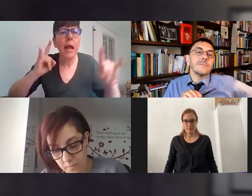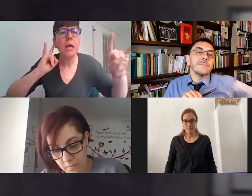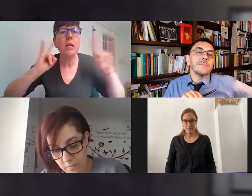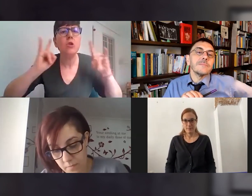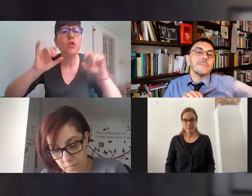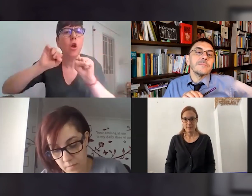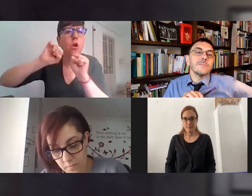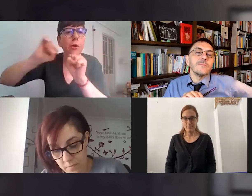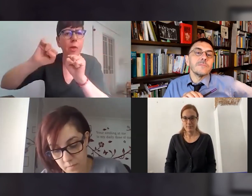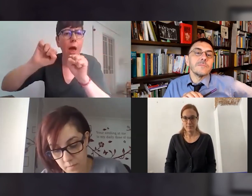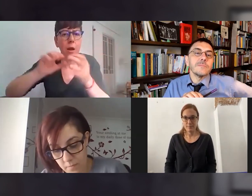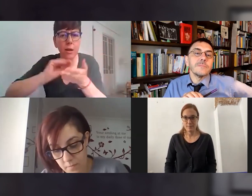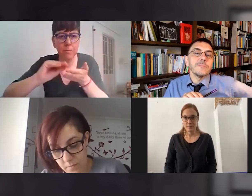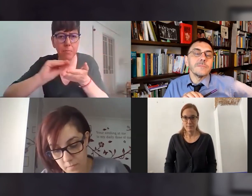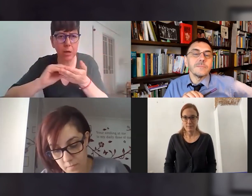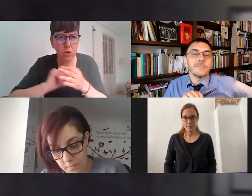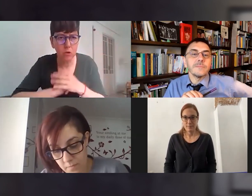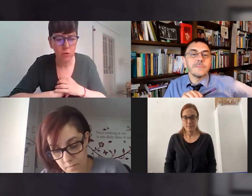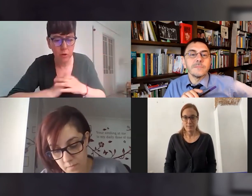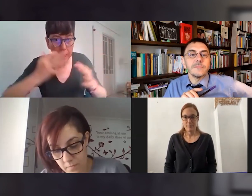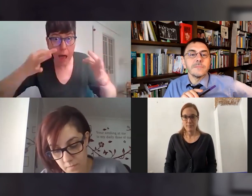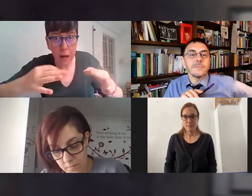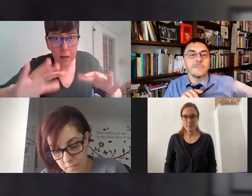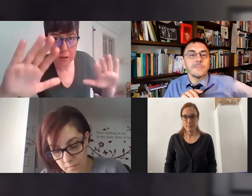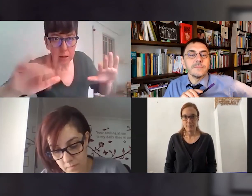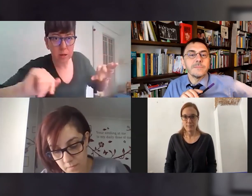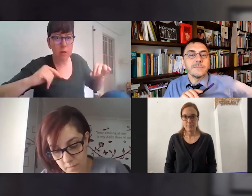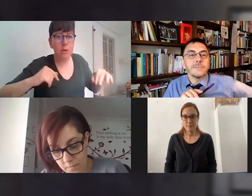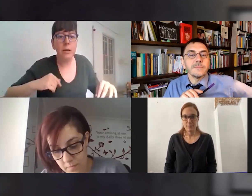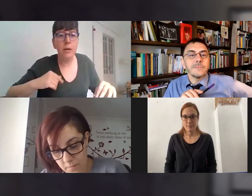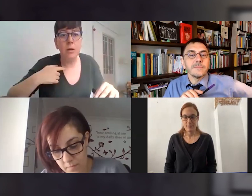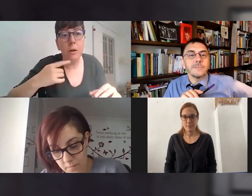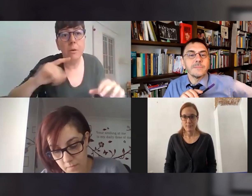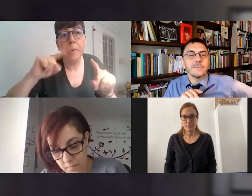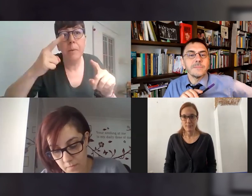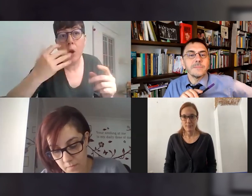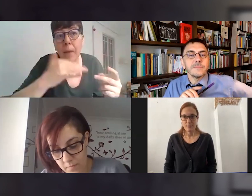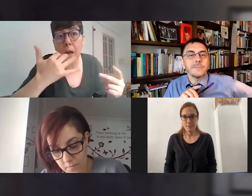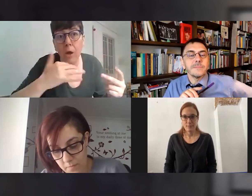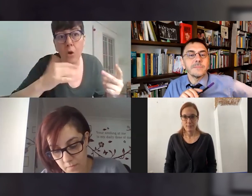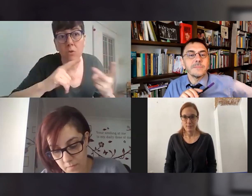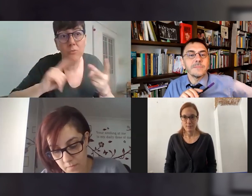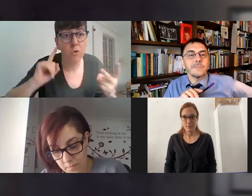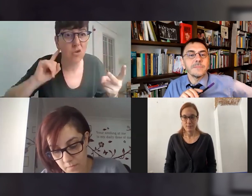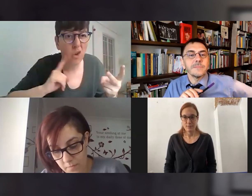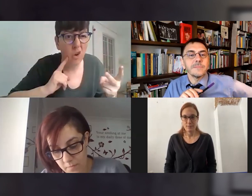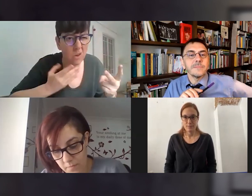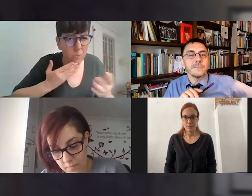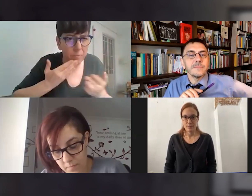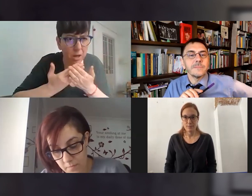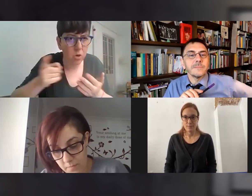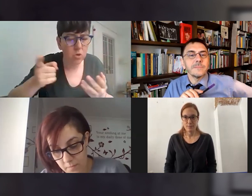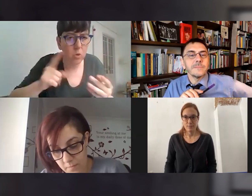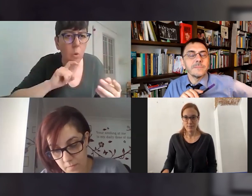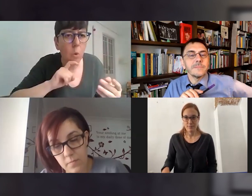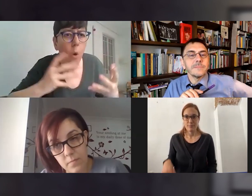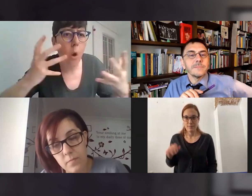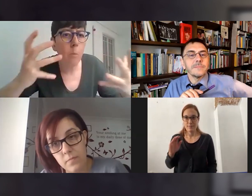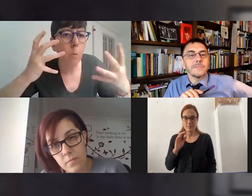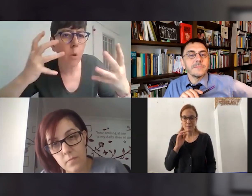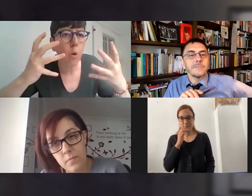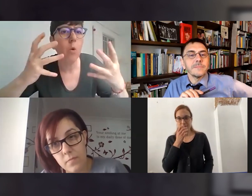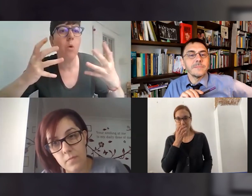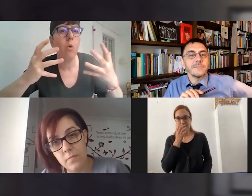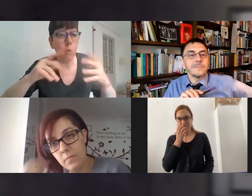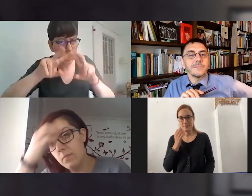la prensa y escuchar, la diputada Pilar Lima pide insonorizar su despacho, es una anécdota, ¿vale? Primero